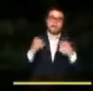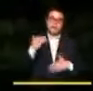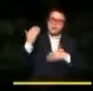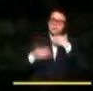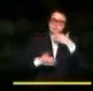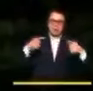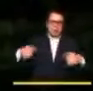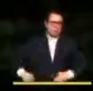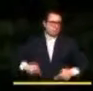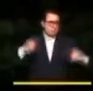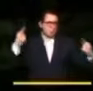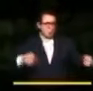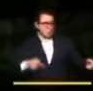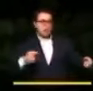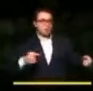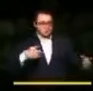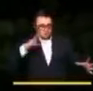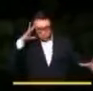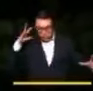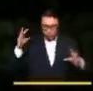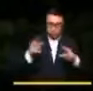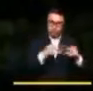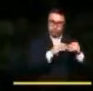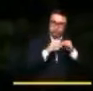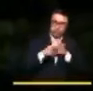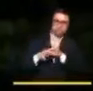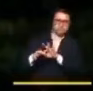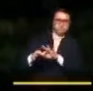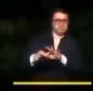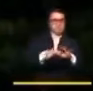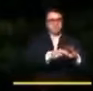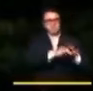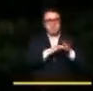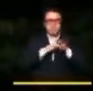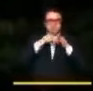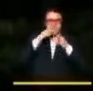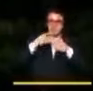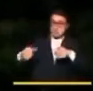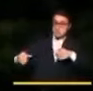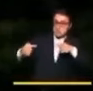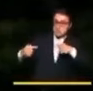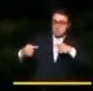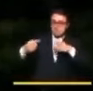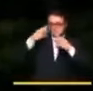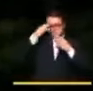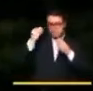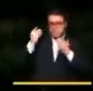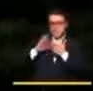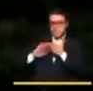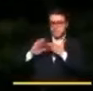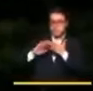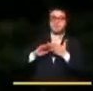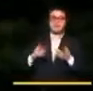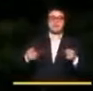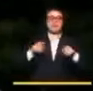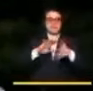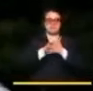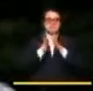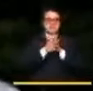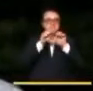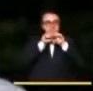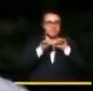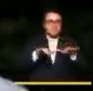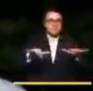reconciliación, perdón y paz. Y ese es el objetivo que queremos, así que este evento aquí